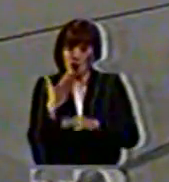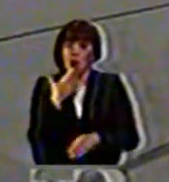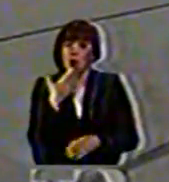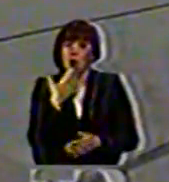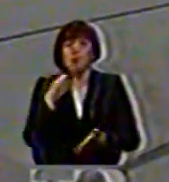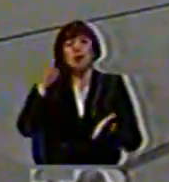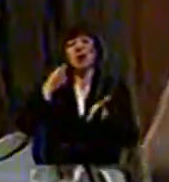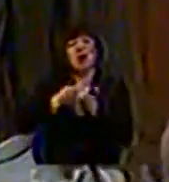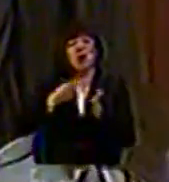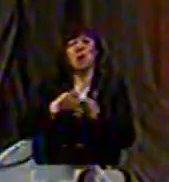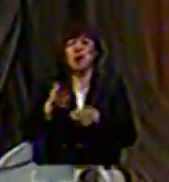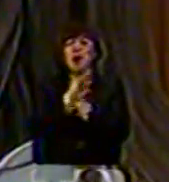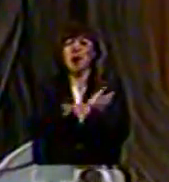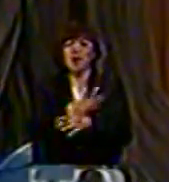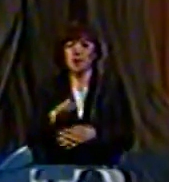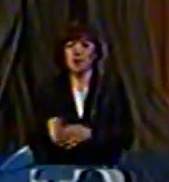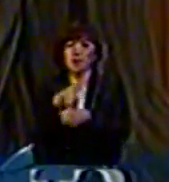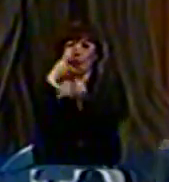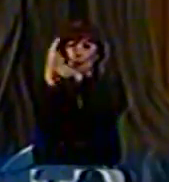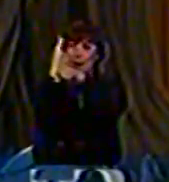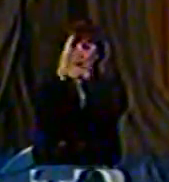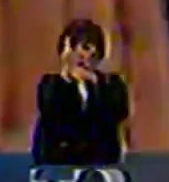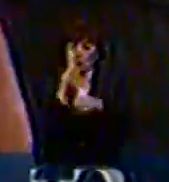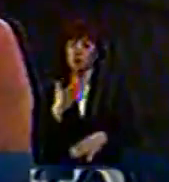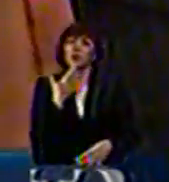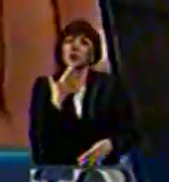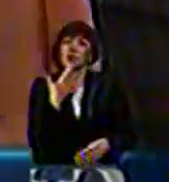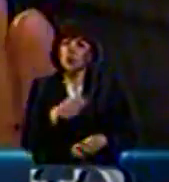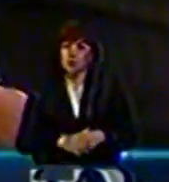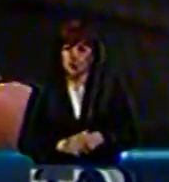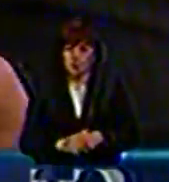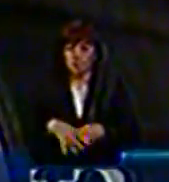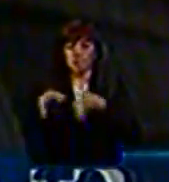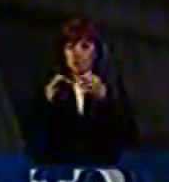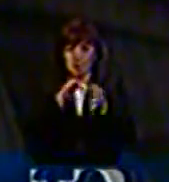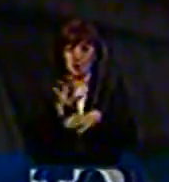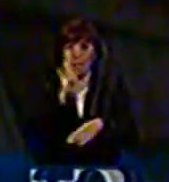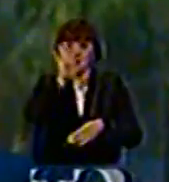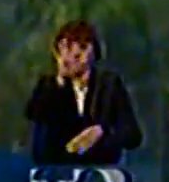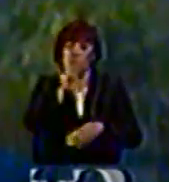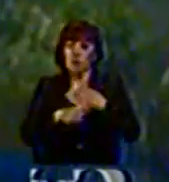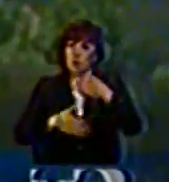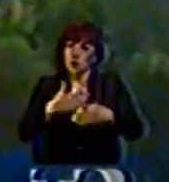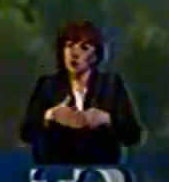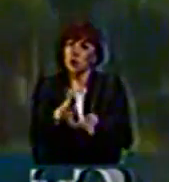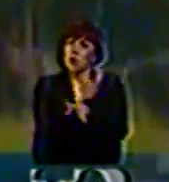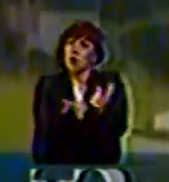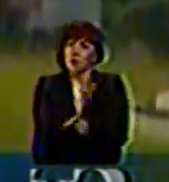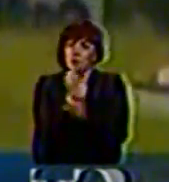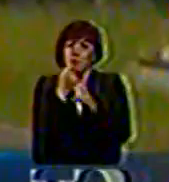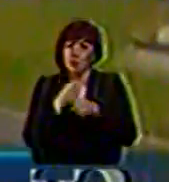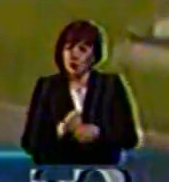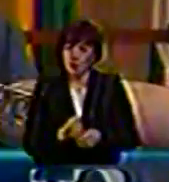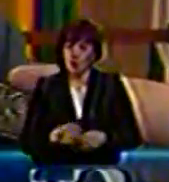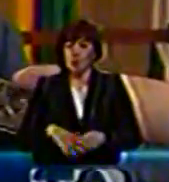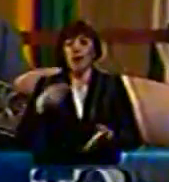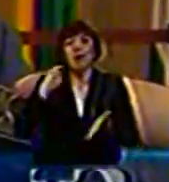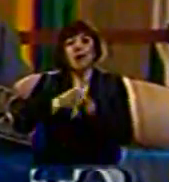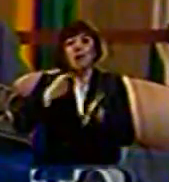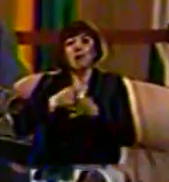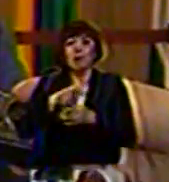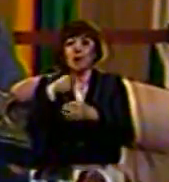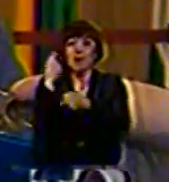los helicópteros RUF. Y es que habrán dos comparecencias que les explicarán los 5 procesos que se llevaron a cabo para la compra de los helicópteros. ¿Cuál